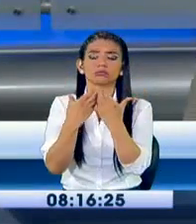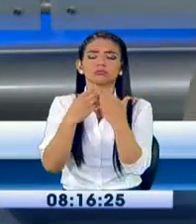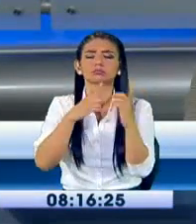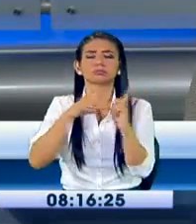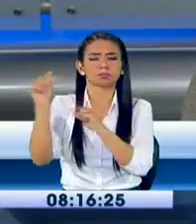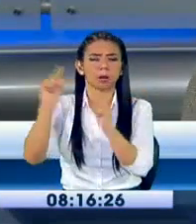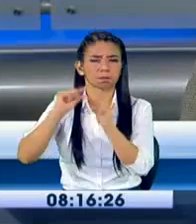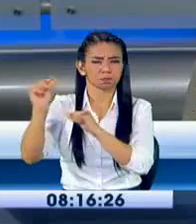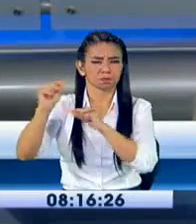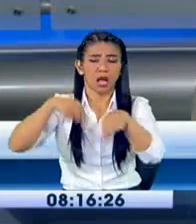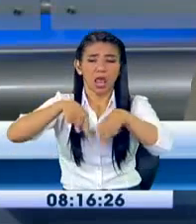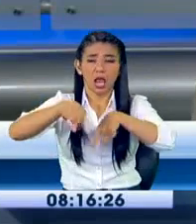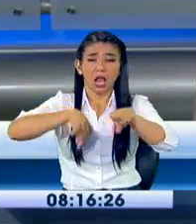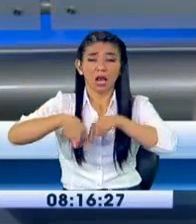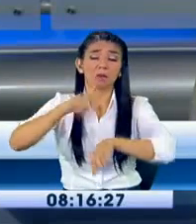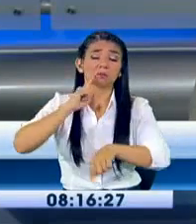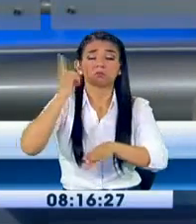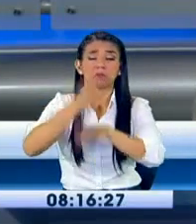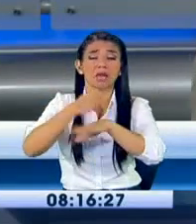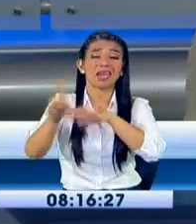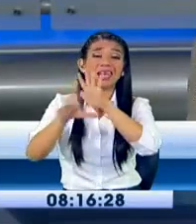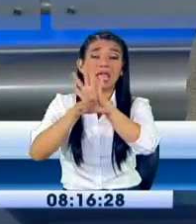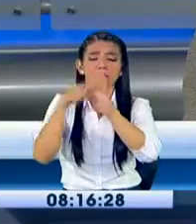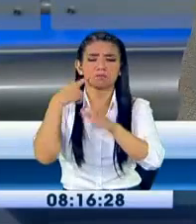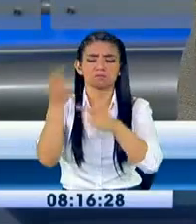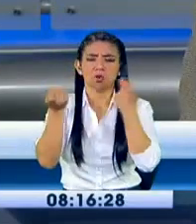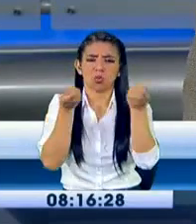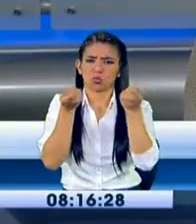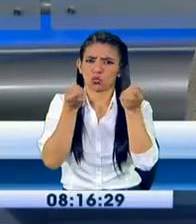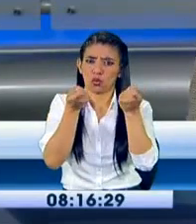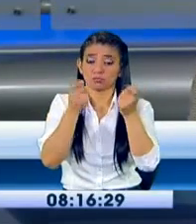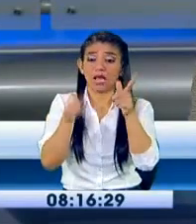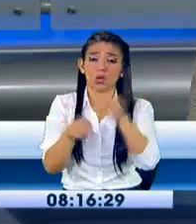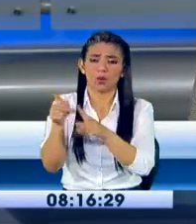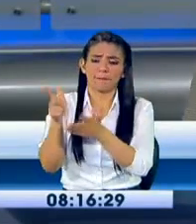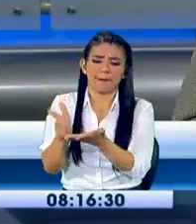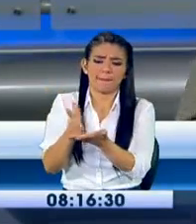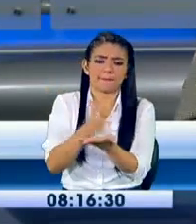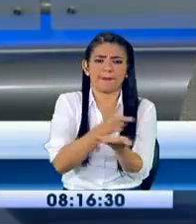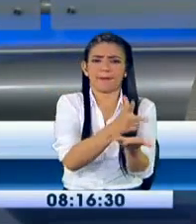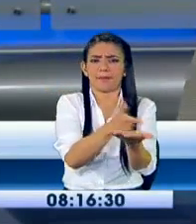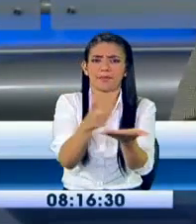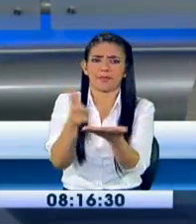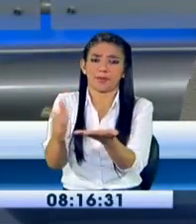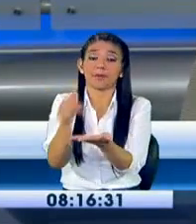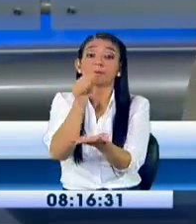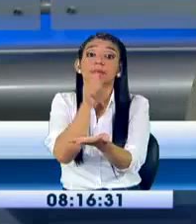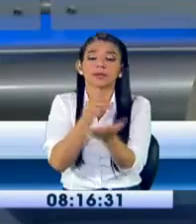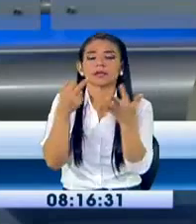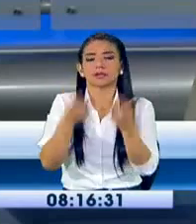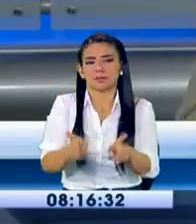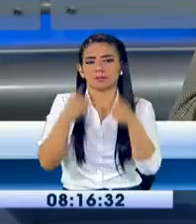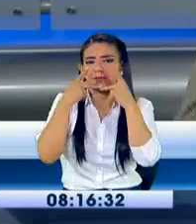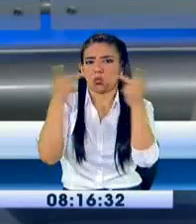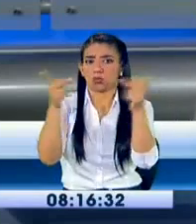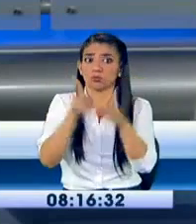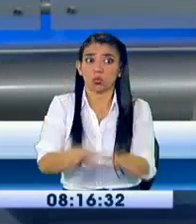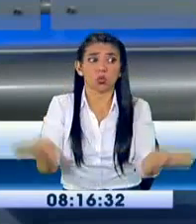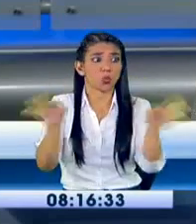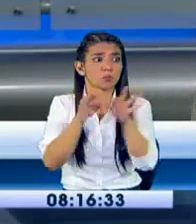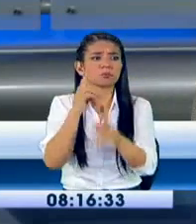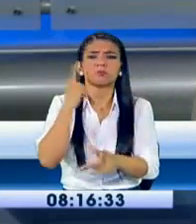La Comisión de Movilidad del Cabildo Quiteño analiza actualmente el proyecto de ordenanza del concejal Patricio Vidia, que plantea la regulación